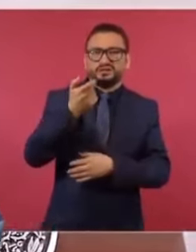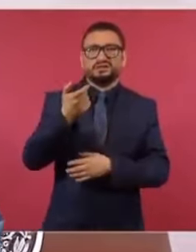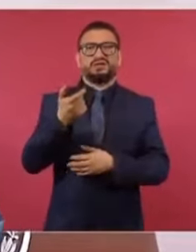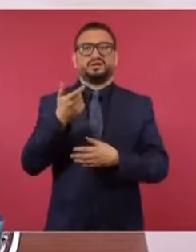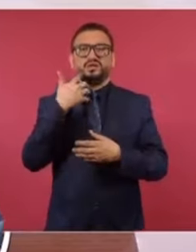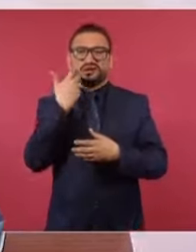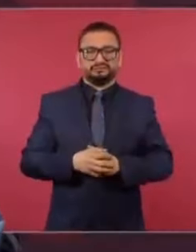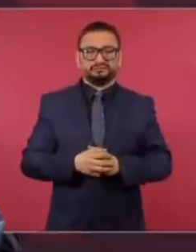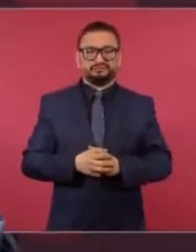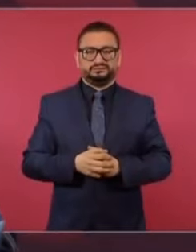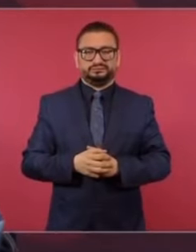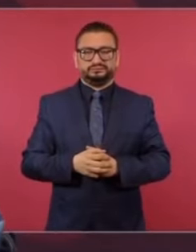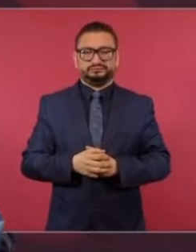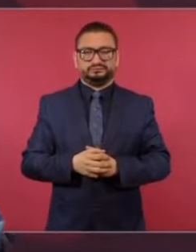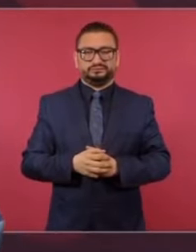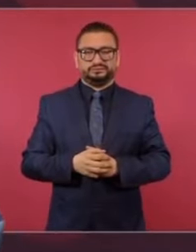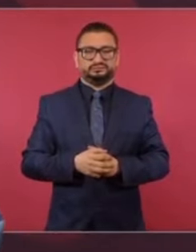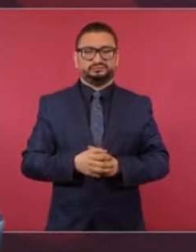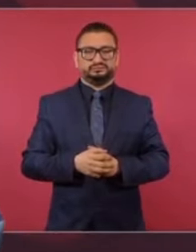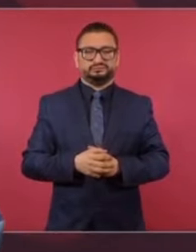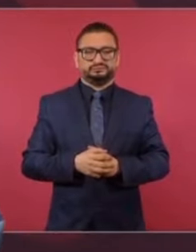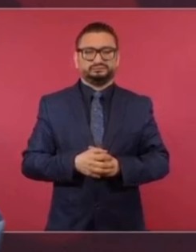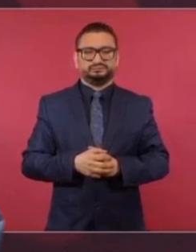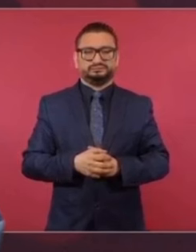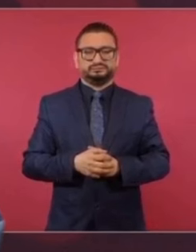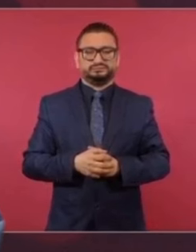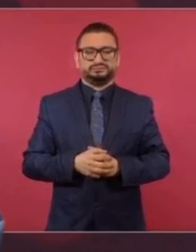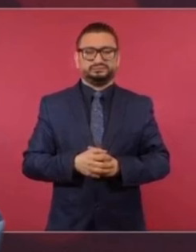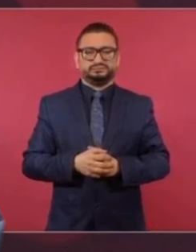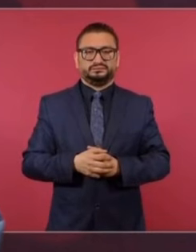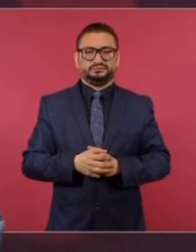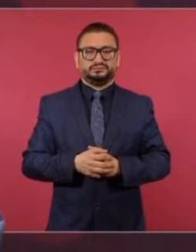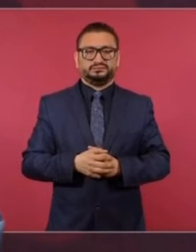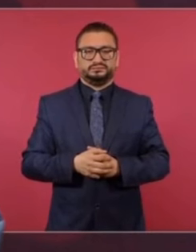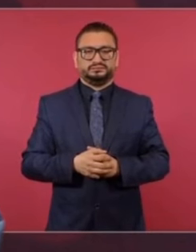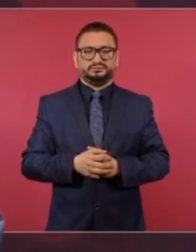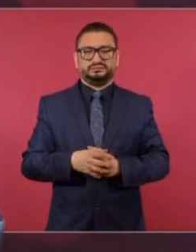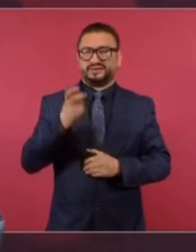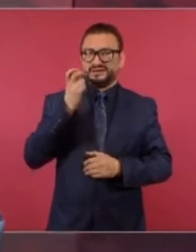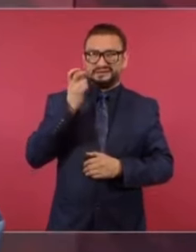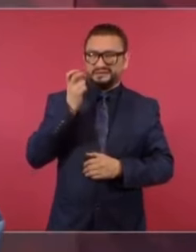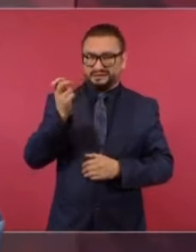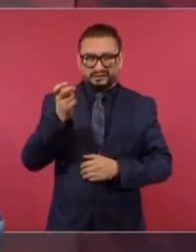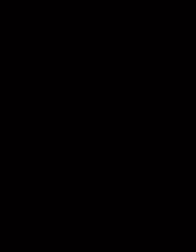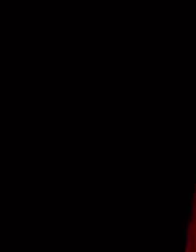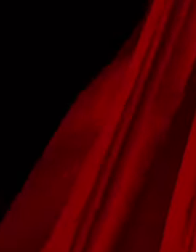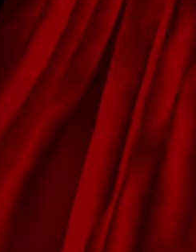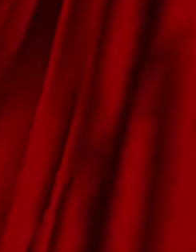con hacer trabajo sucio, que es algo completamente inmoral.